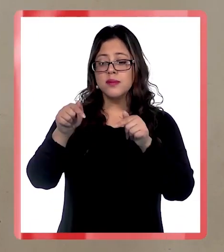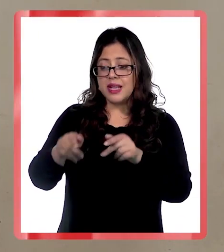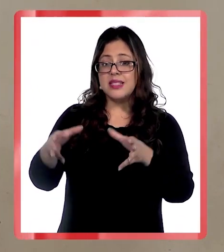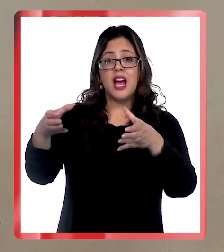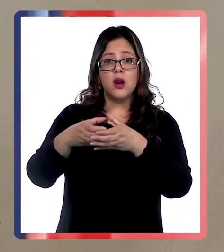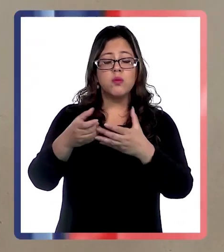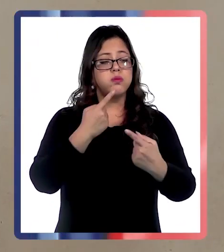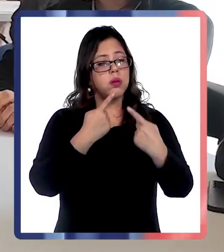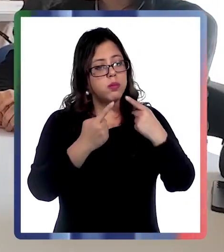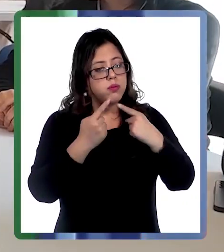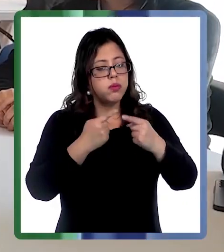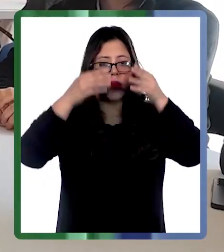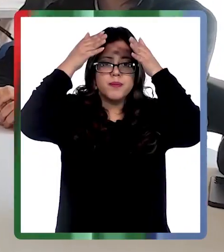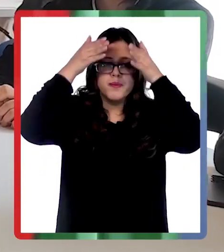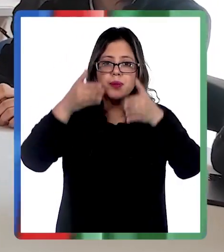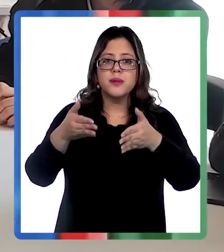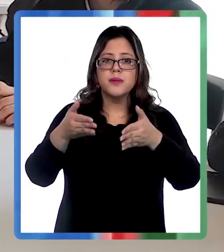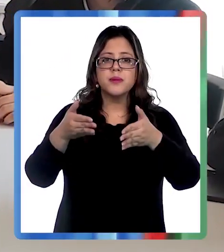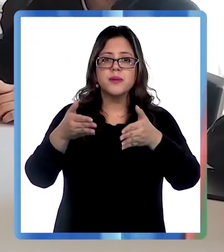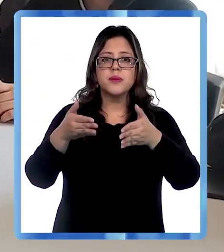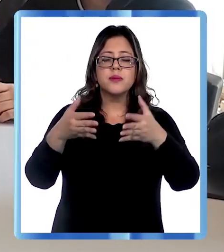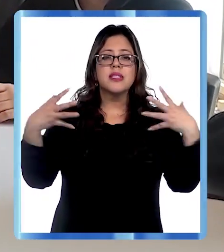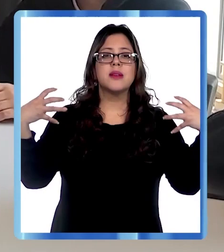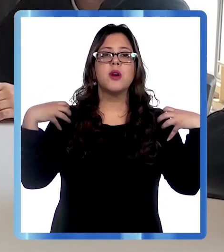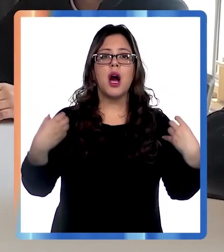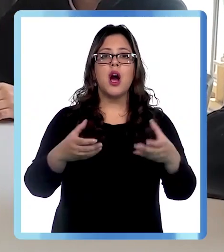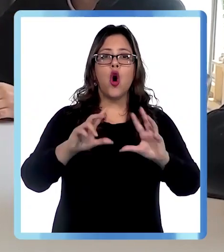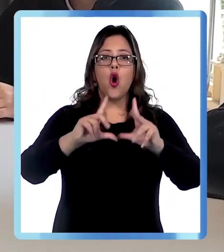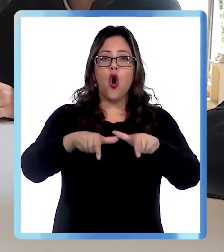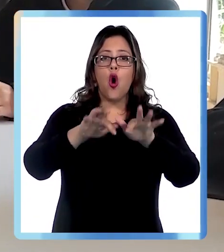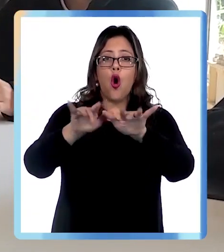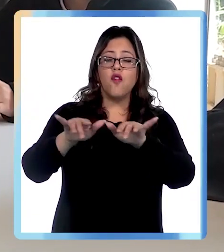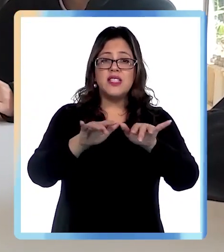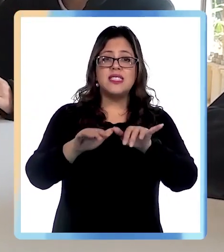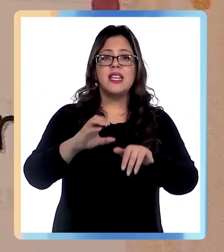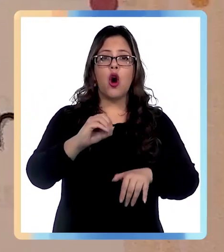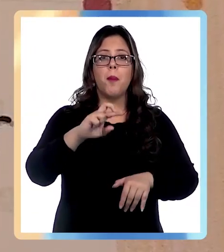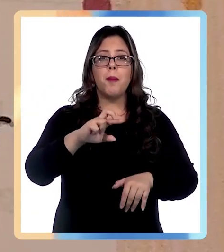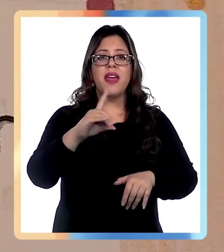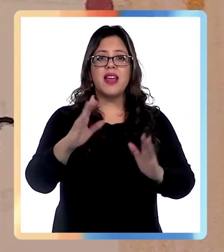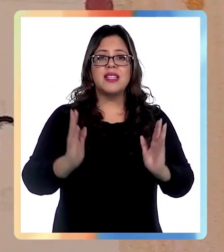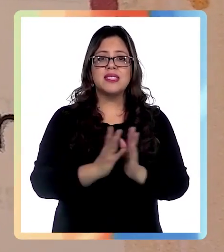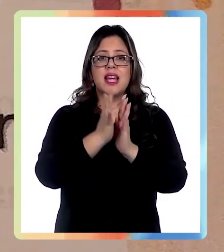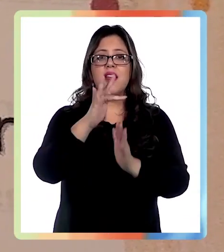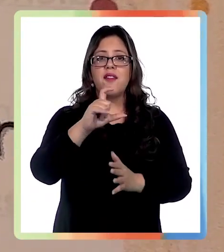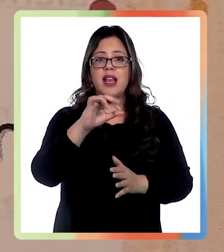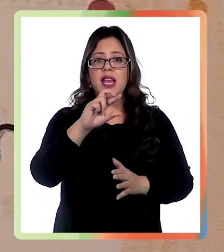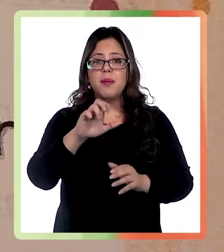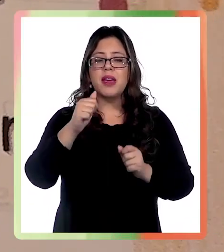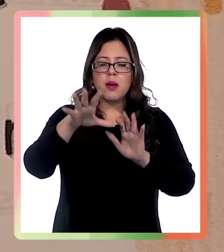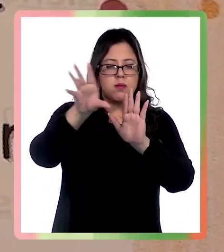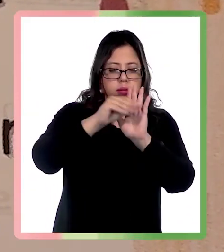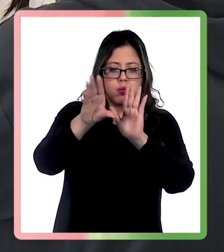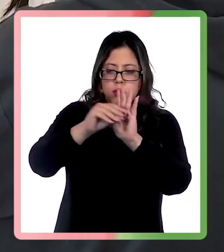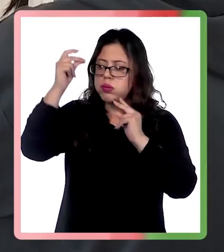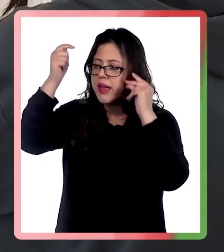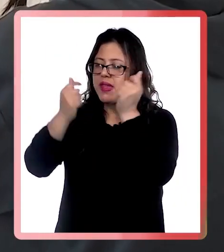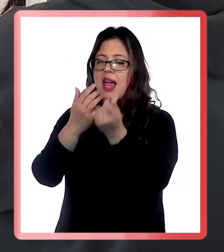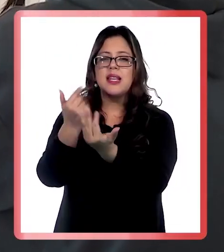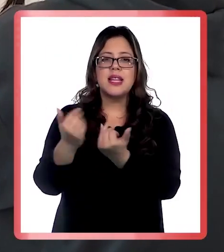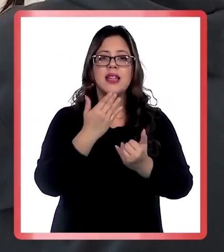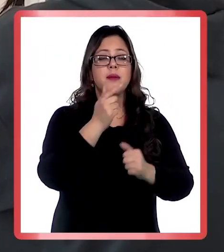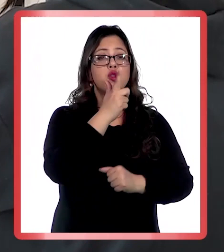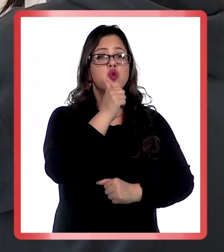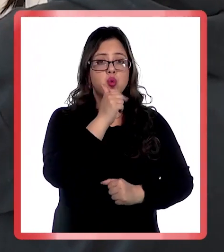políticas públicas consejo consultivo dirigido por la oficina de la opd San Felipe que tuvo como propósito